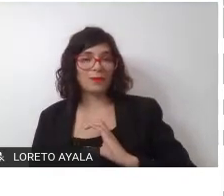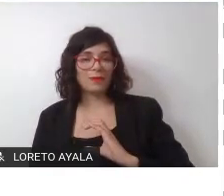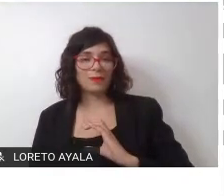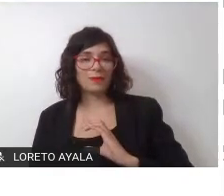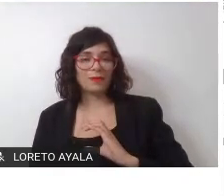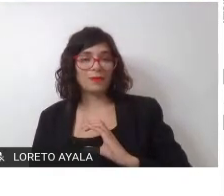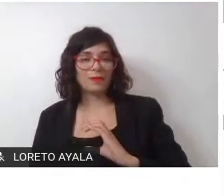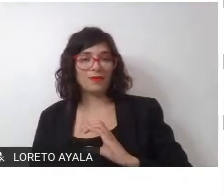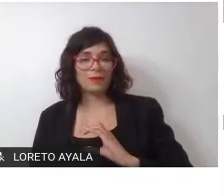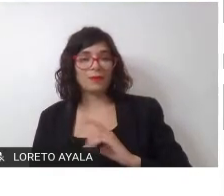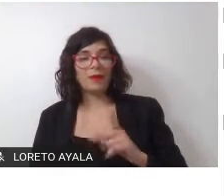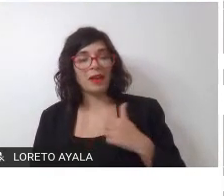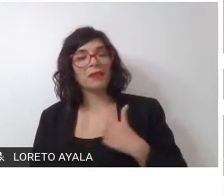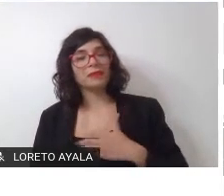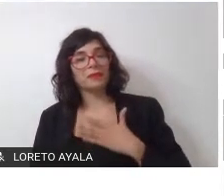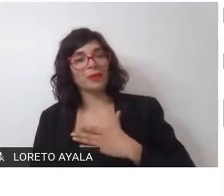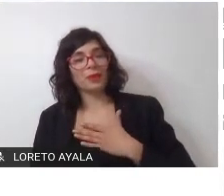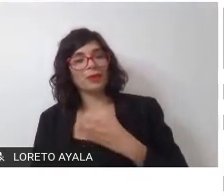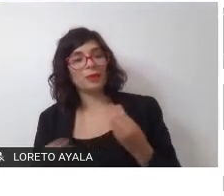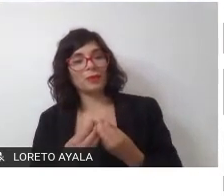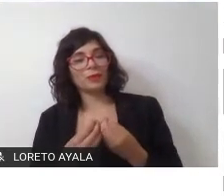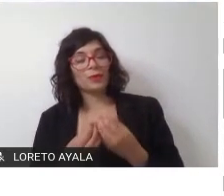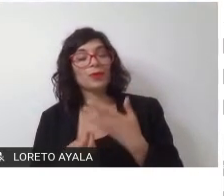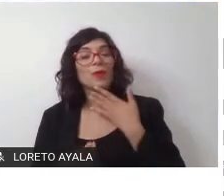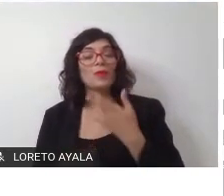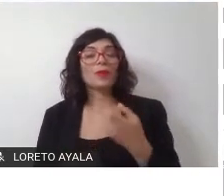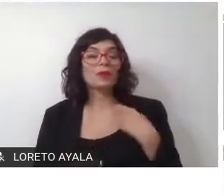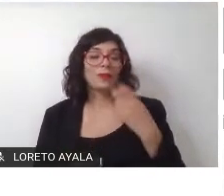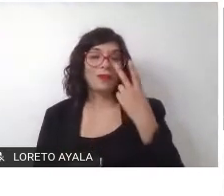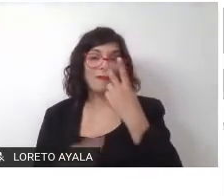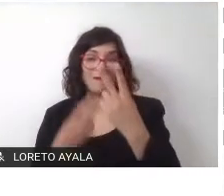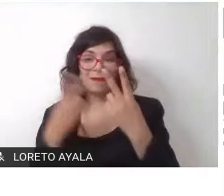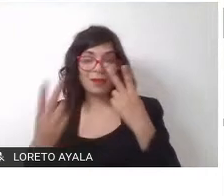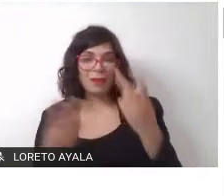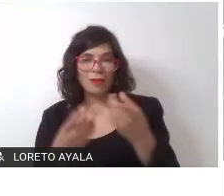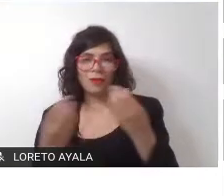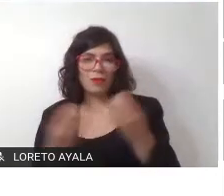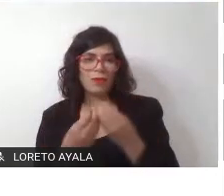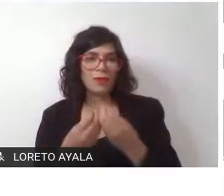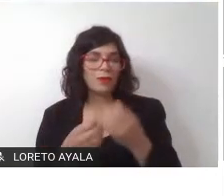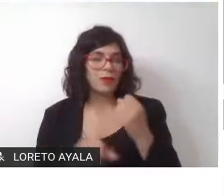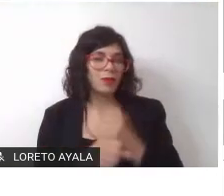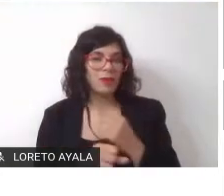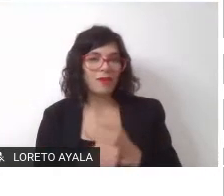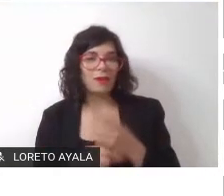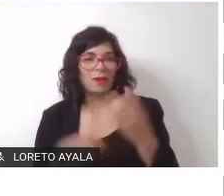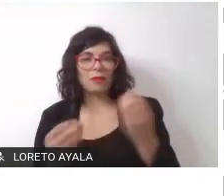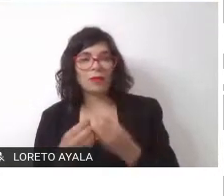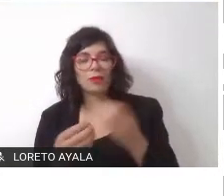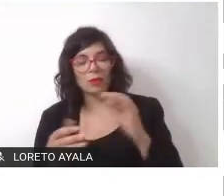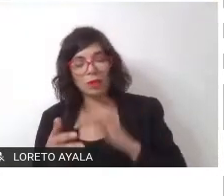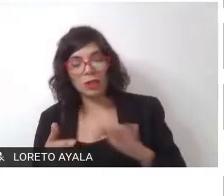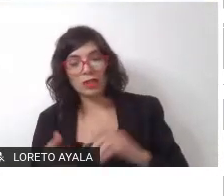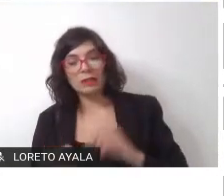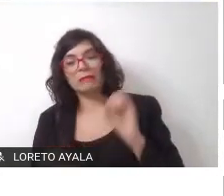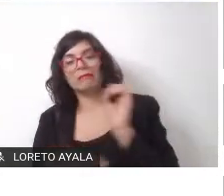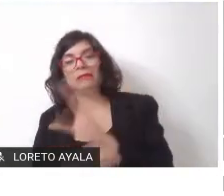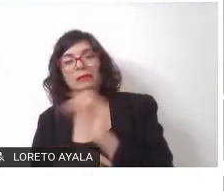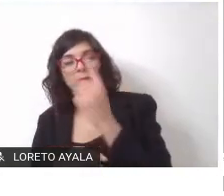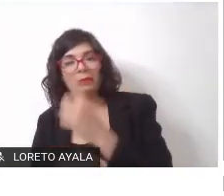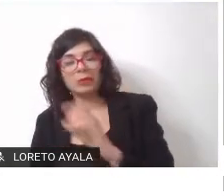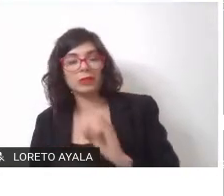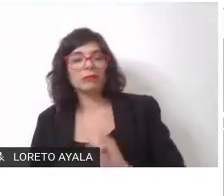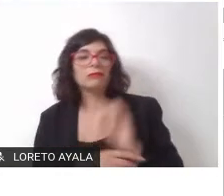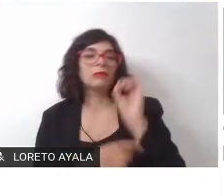ha gustado mucho a mí porque los veo muy atareados porque tiene que enviarle la guía para el de primero, la guía para el